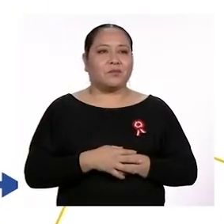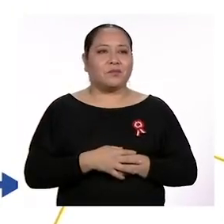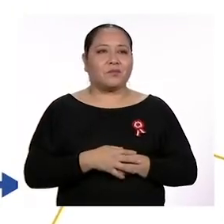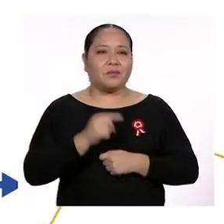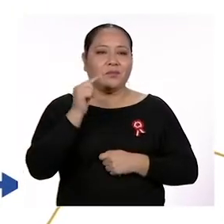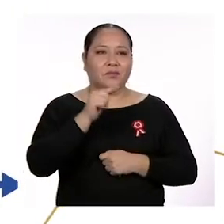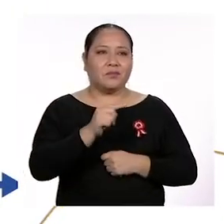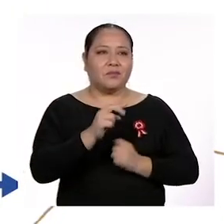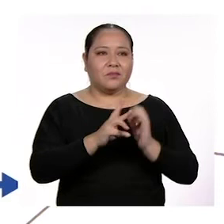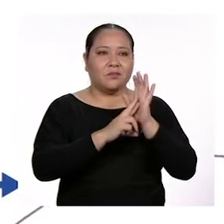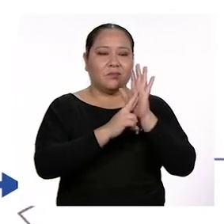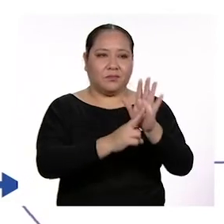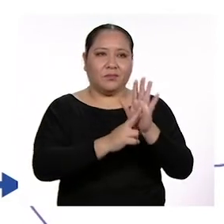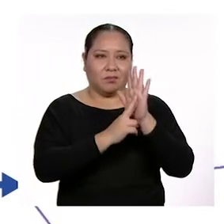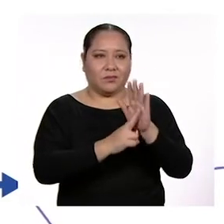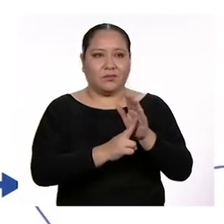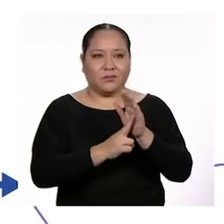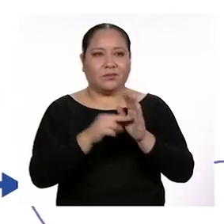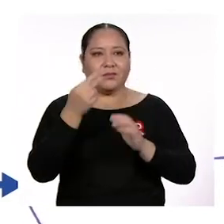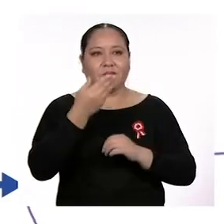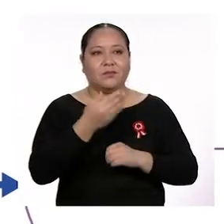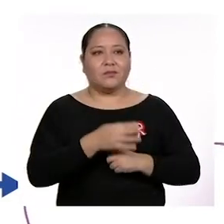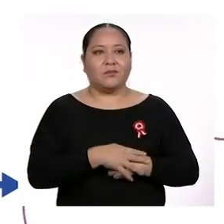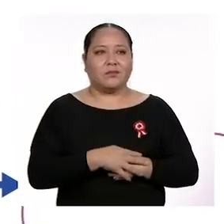Esta sería su representación gráfica.